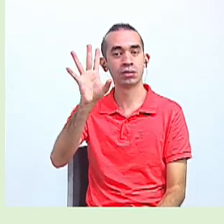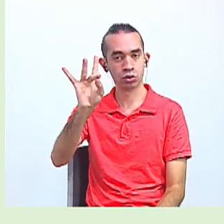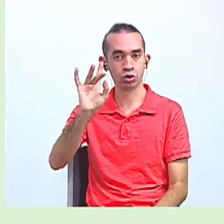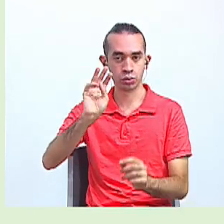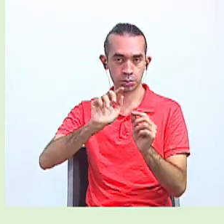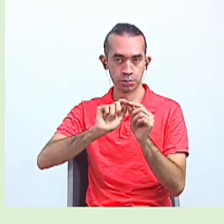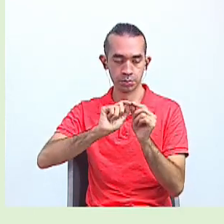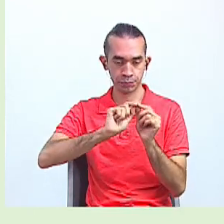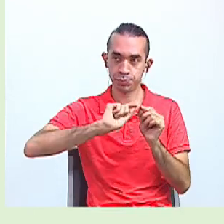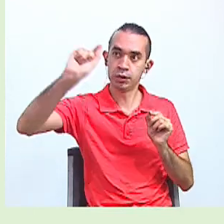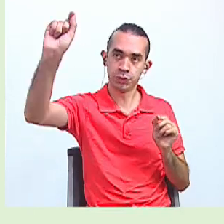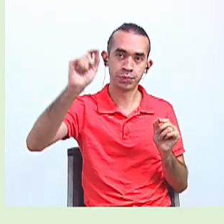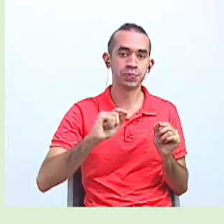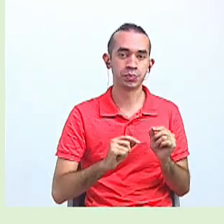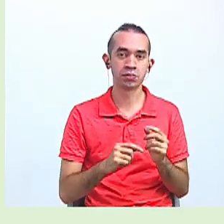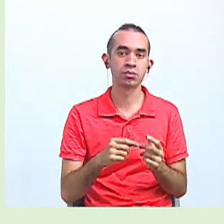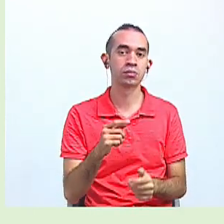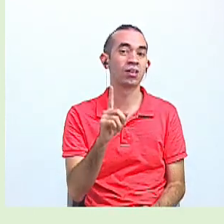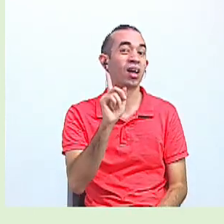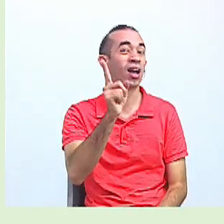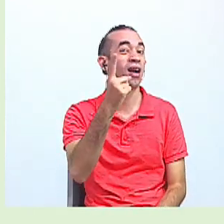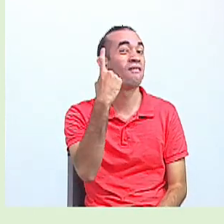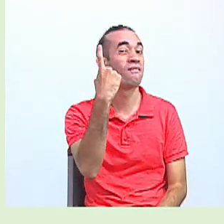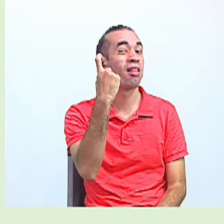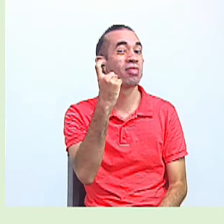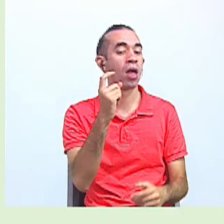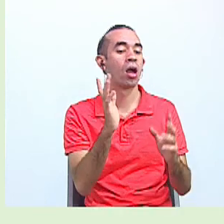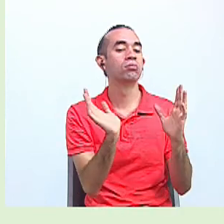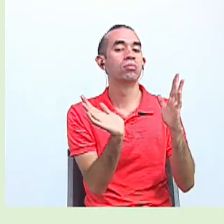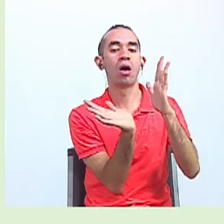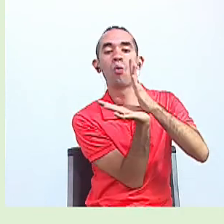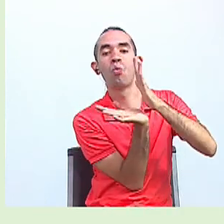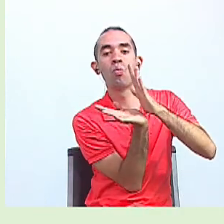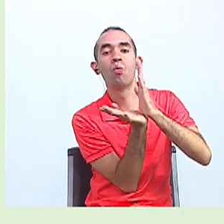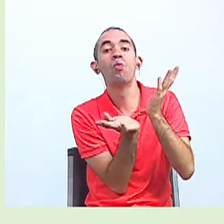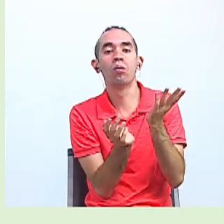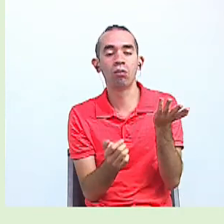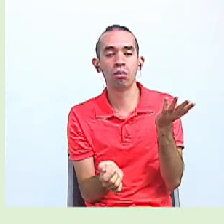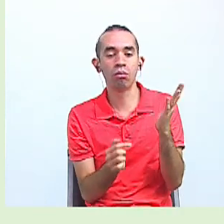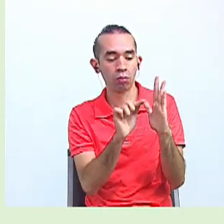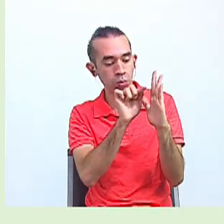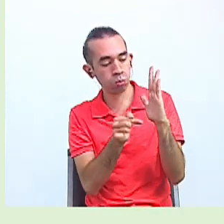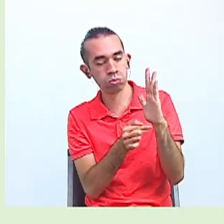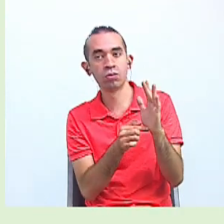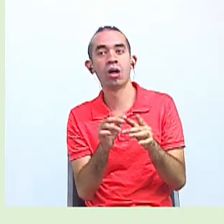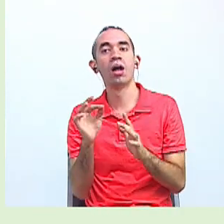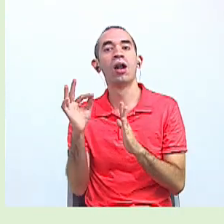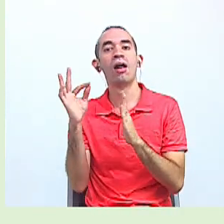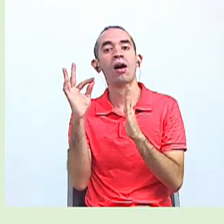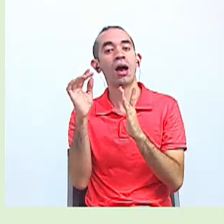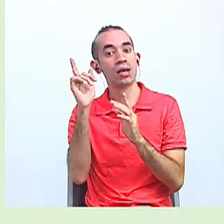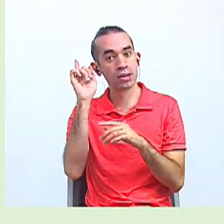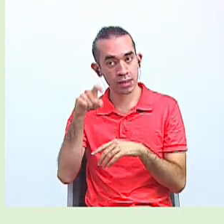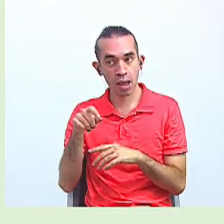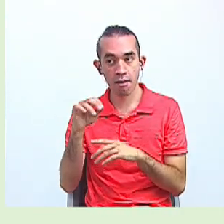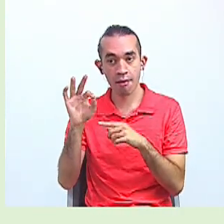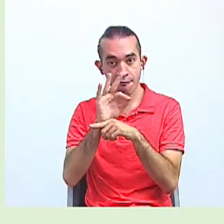565,68 metros. Pero nos falta el ángulo. Para eso vamos a usar la función de